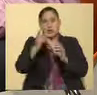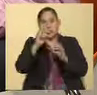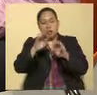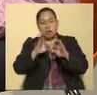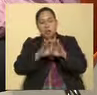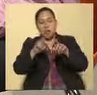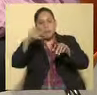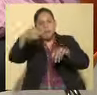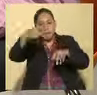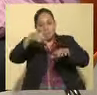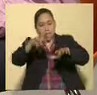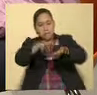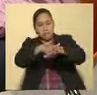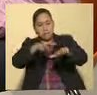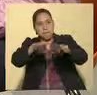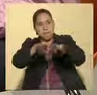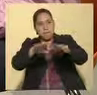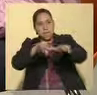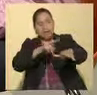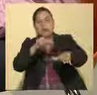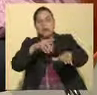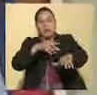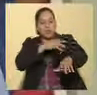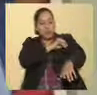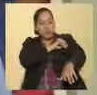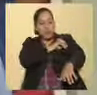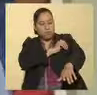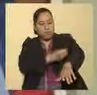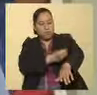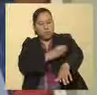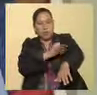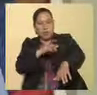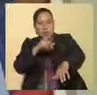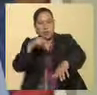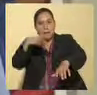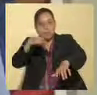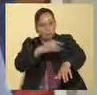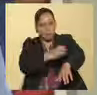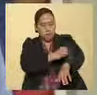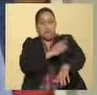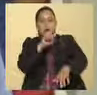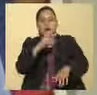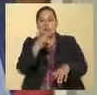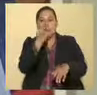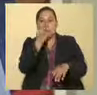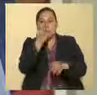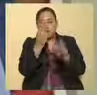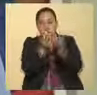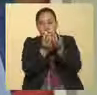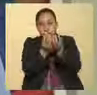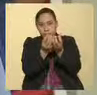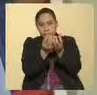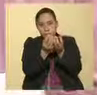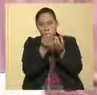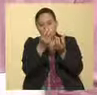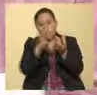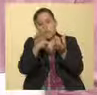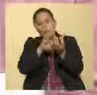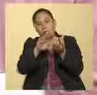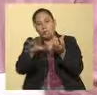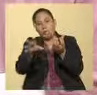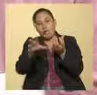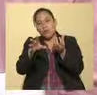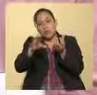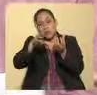se va hacia el escroto también. Evidentemente, esto es porque el testículo, esto lo vamos a platicar en